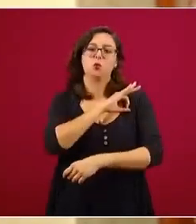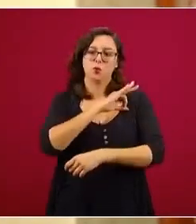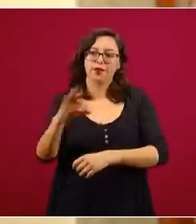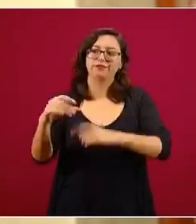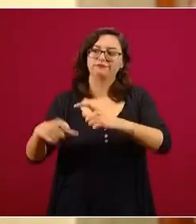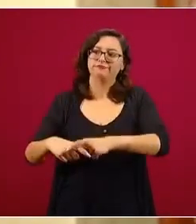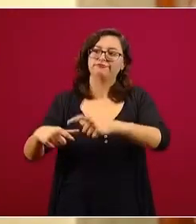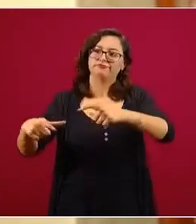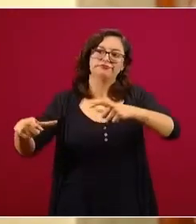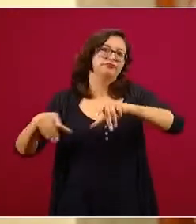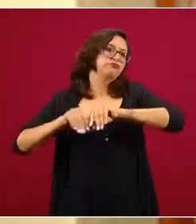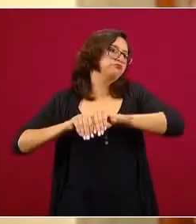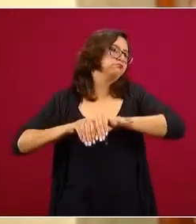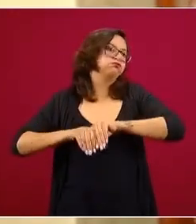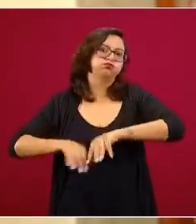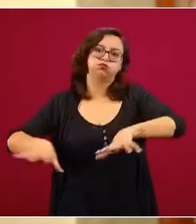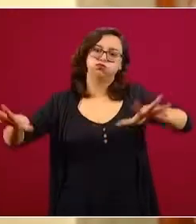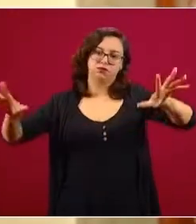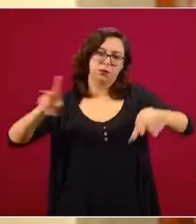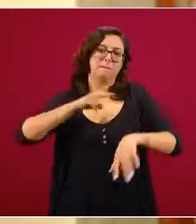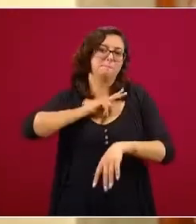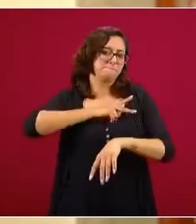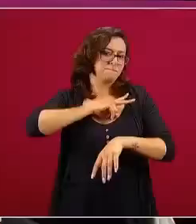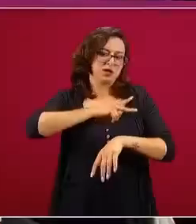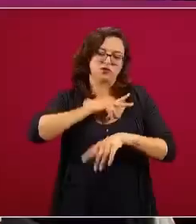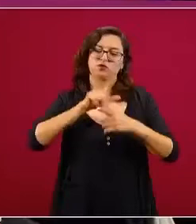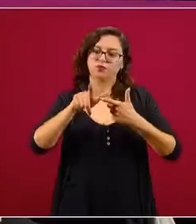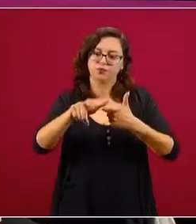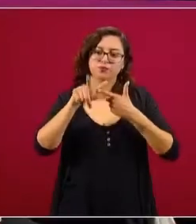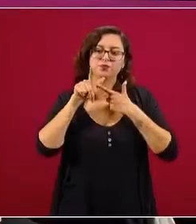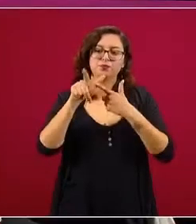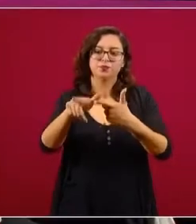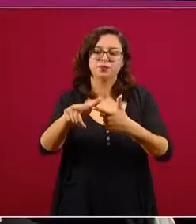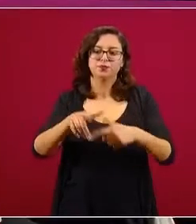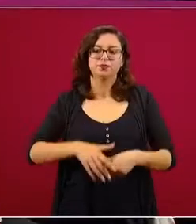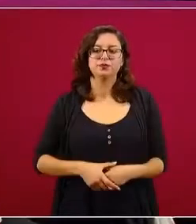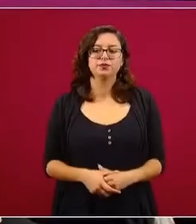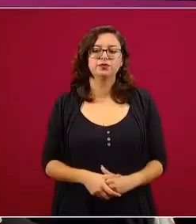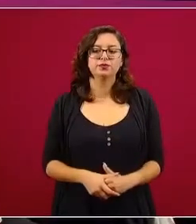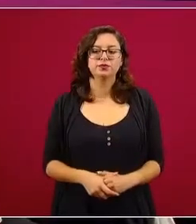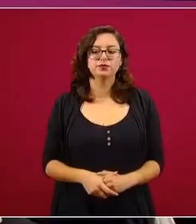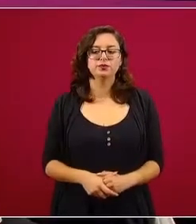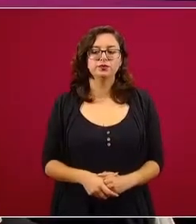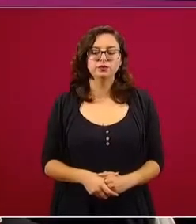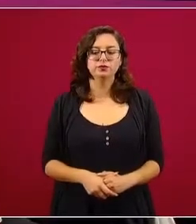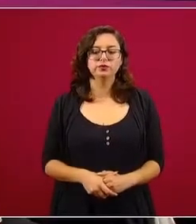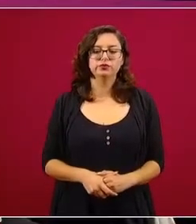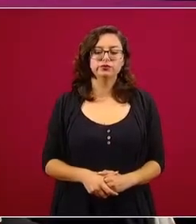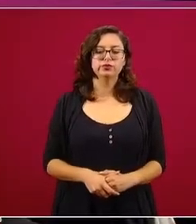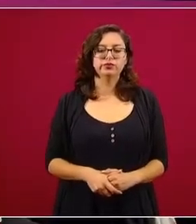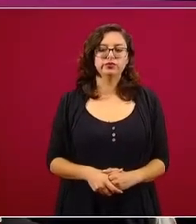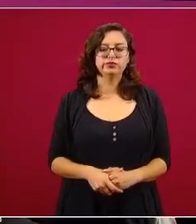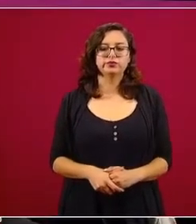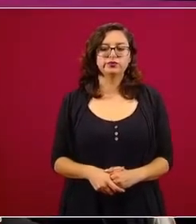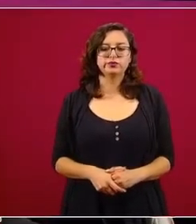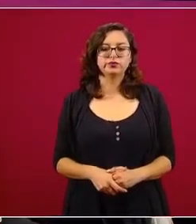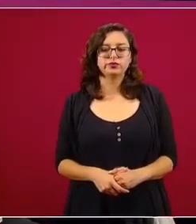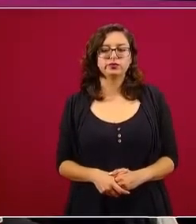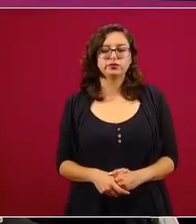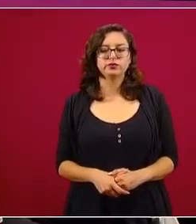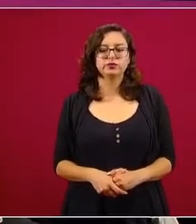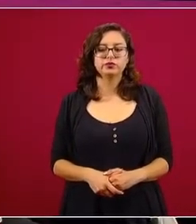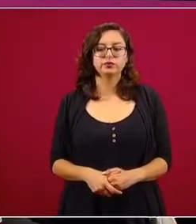seguir dispersando y en su momento continuar la transmisión de la enfermedad. Veamos ahora